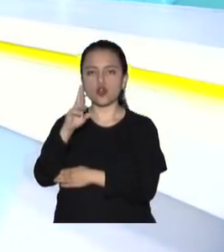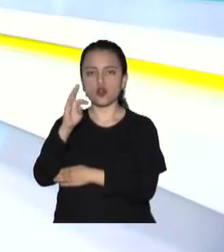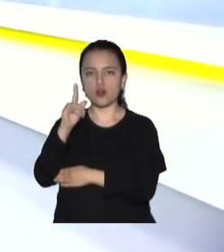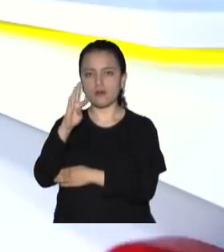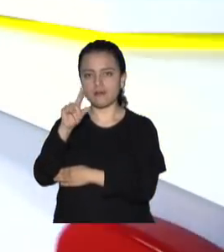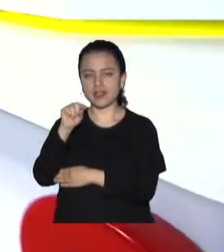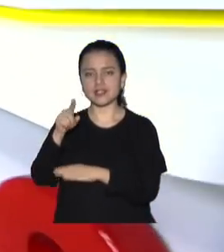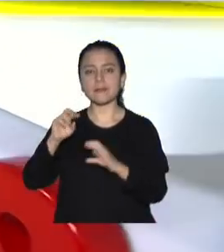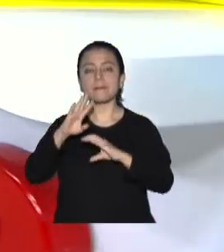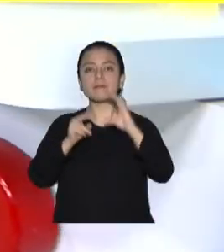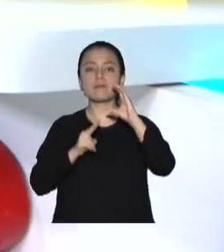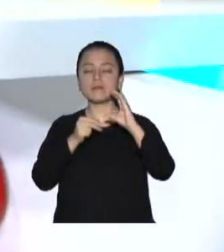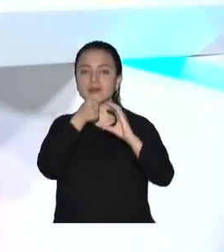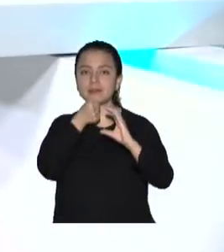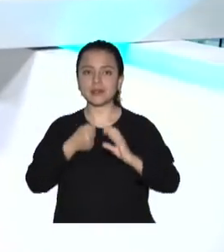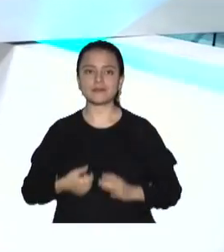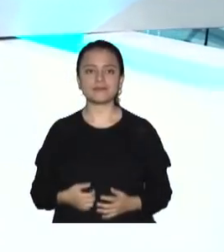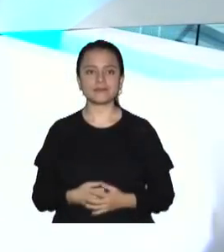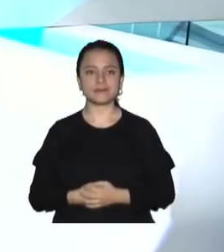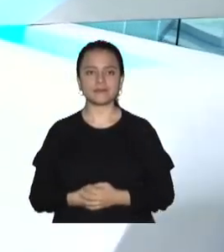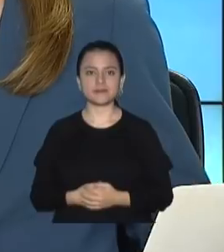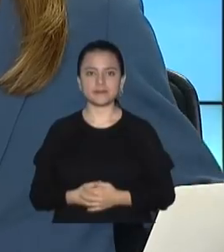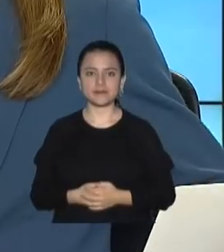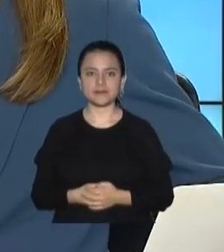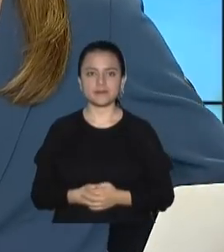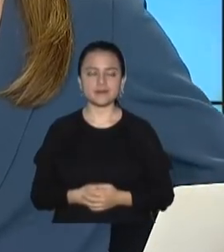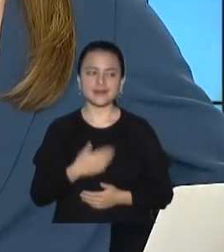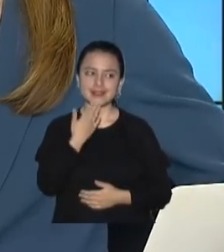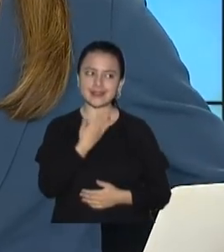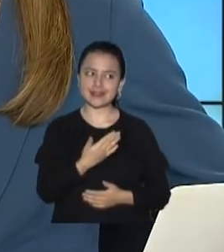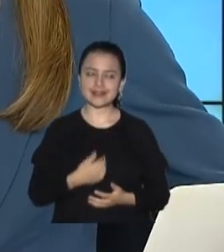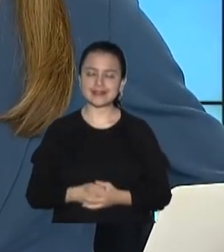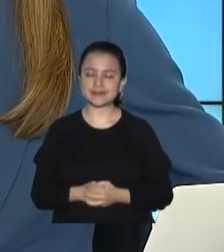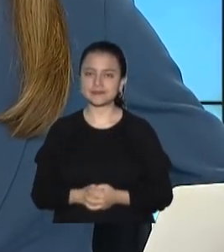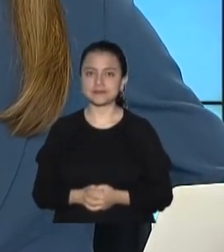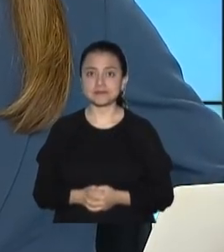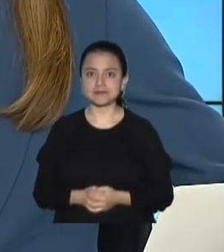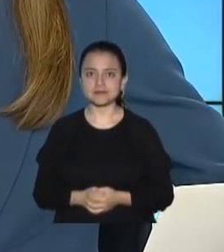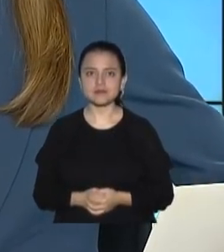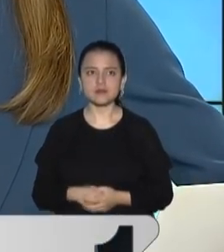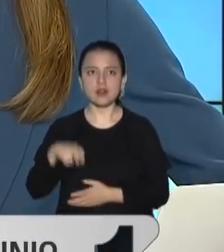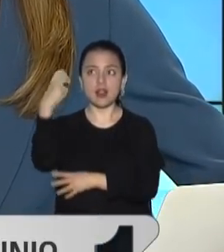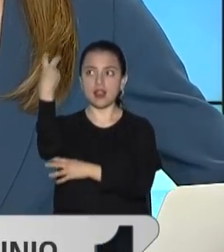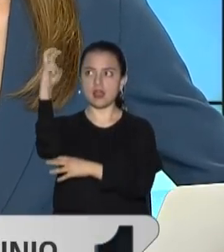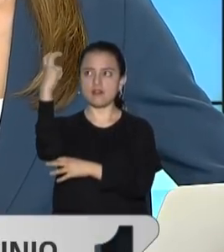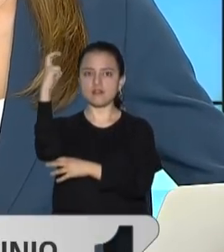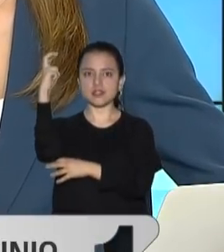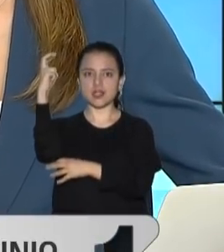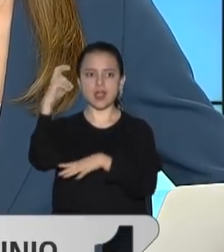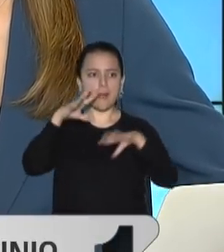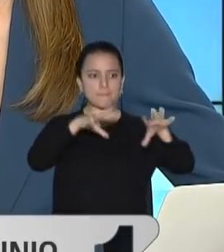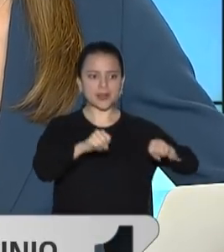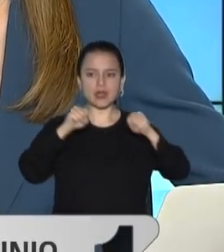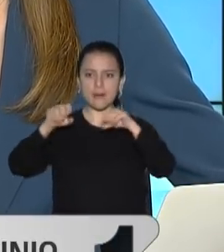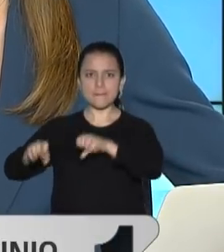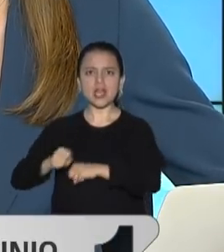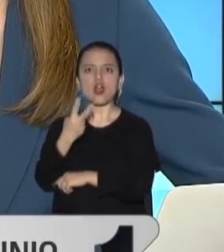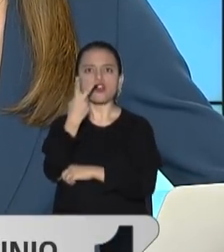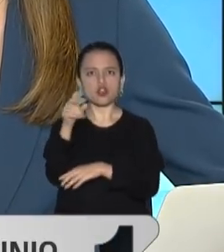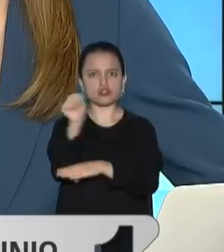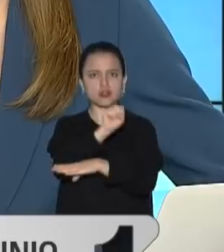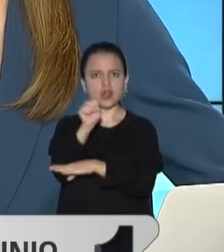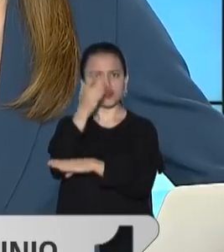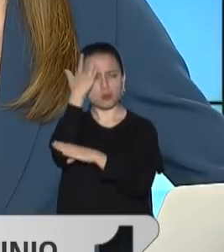Camilo Fajardo, Noticentro 1 CMI. Camilo, muchas gracias. La Fiscalía decomisó dos vehículos con fines de extinción